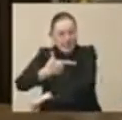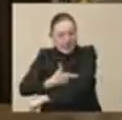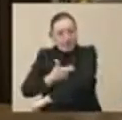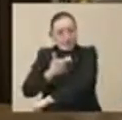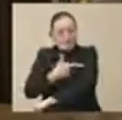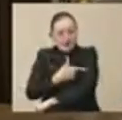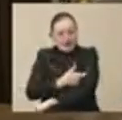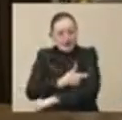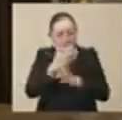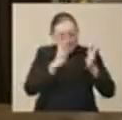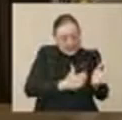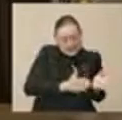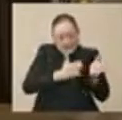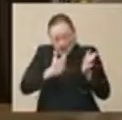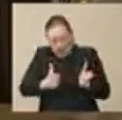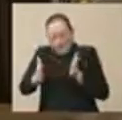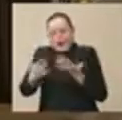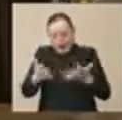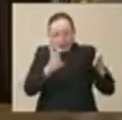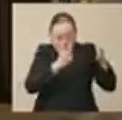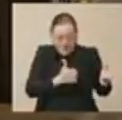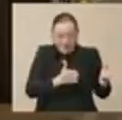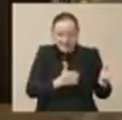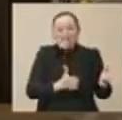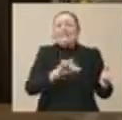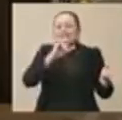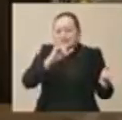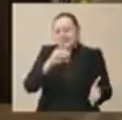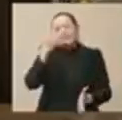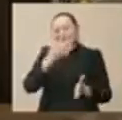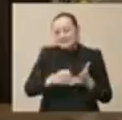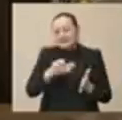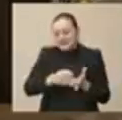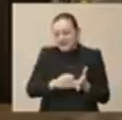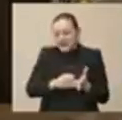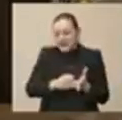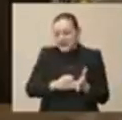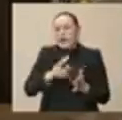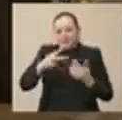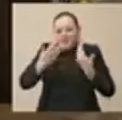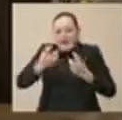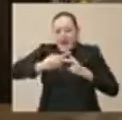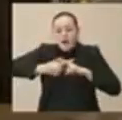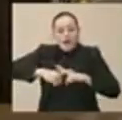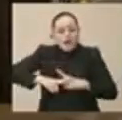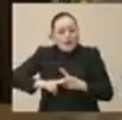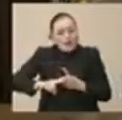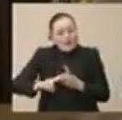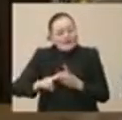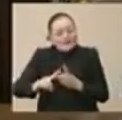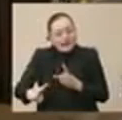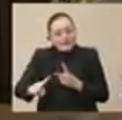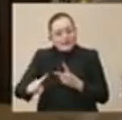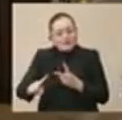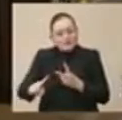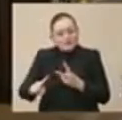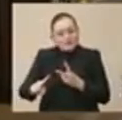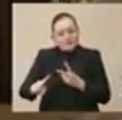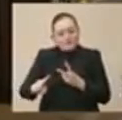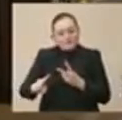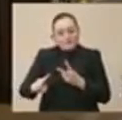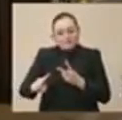dentro de esta primera etapa si bien el camino es aún largo estamos ya en el